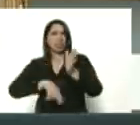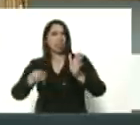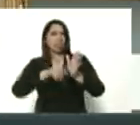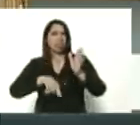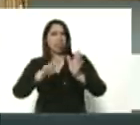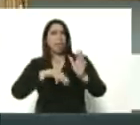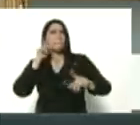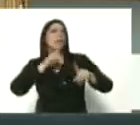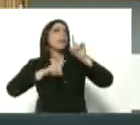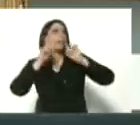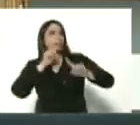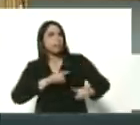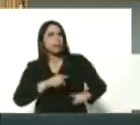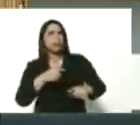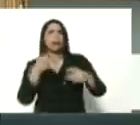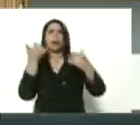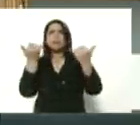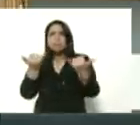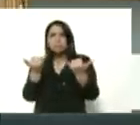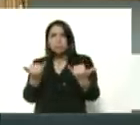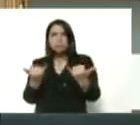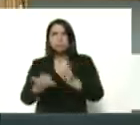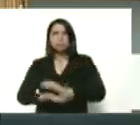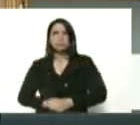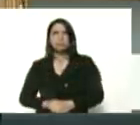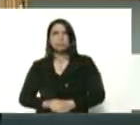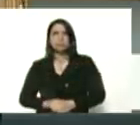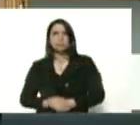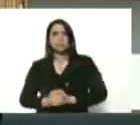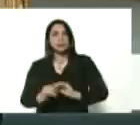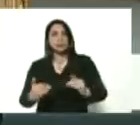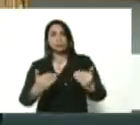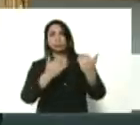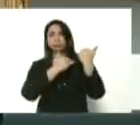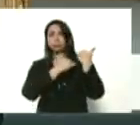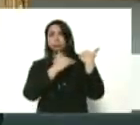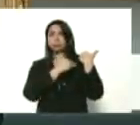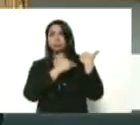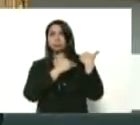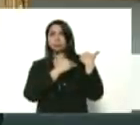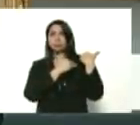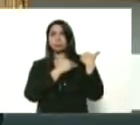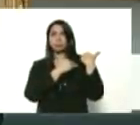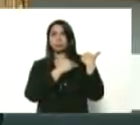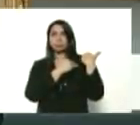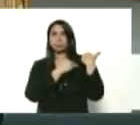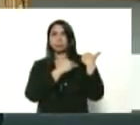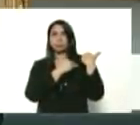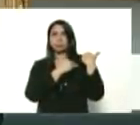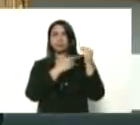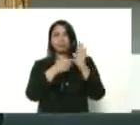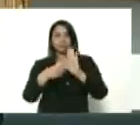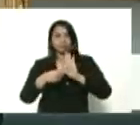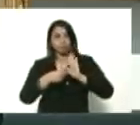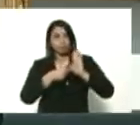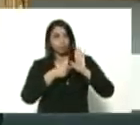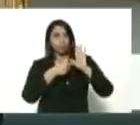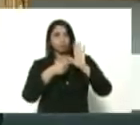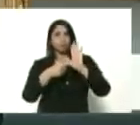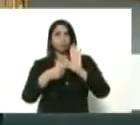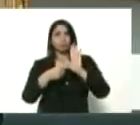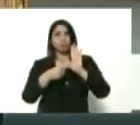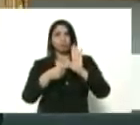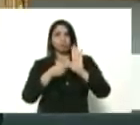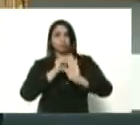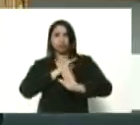que la realidad se ha encargado de demostrar